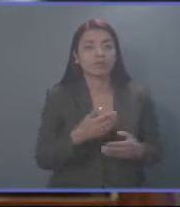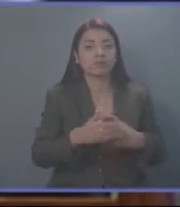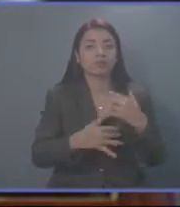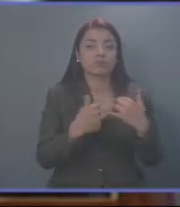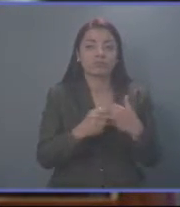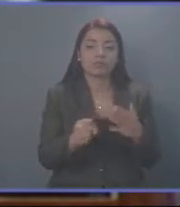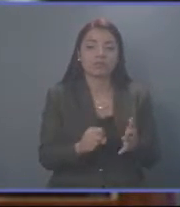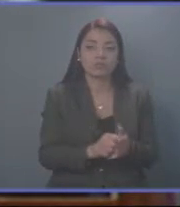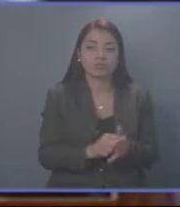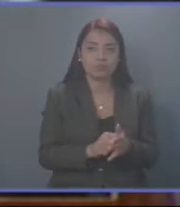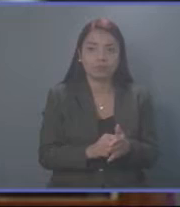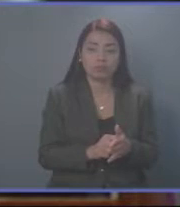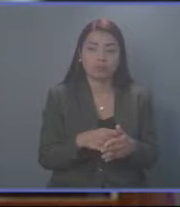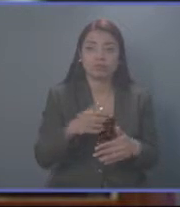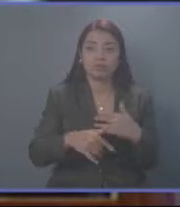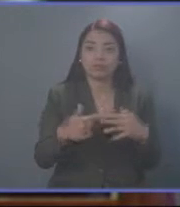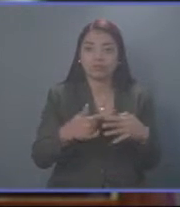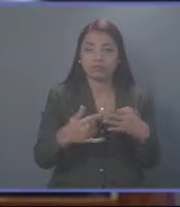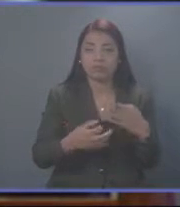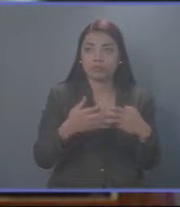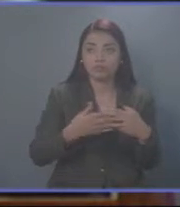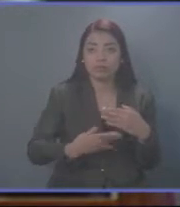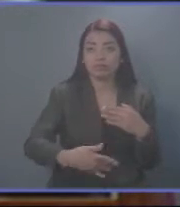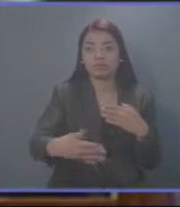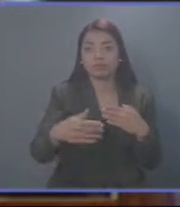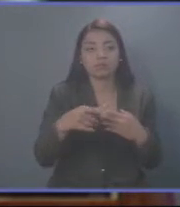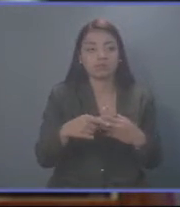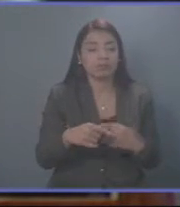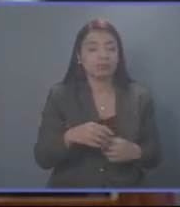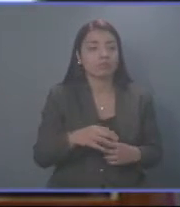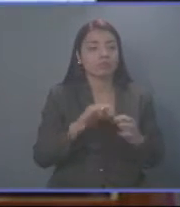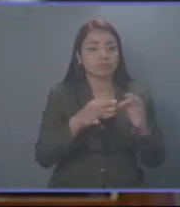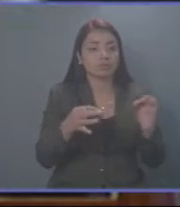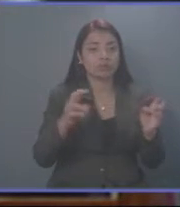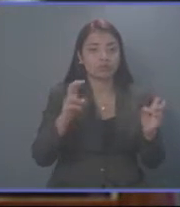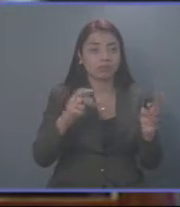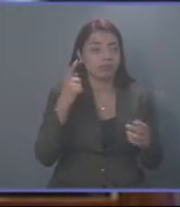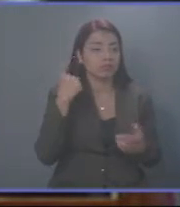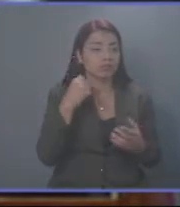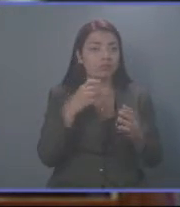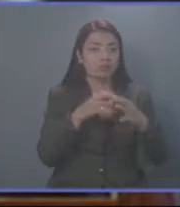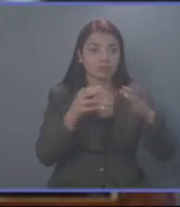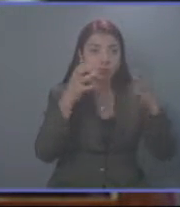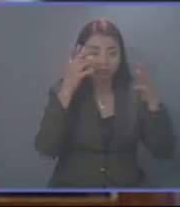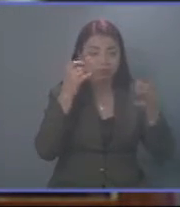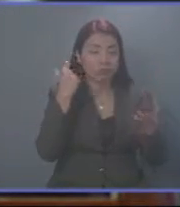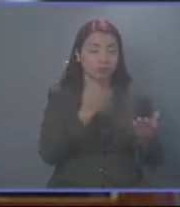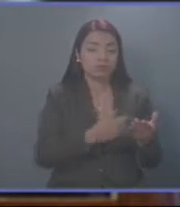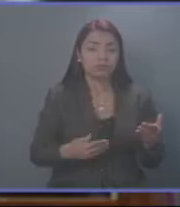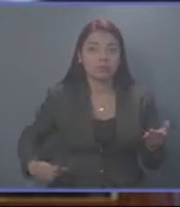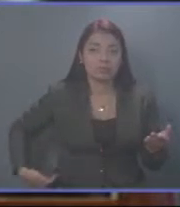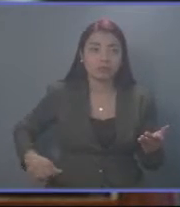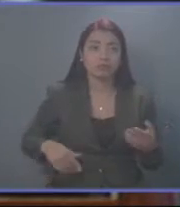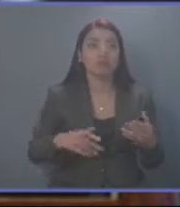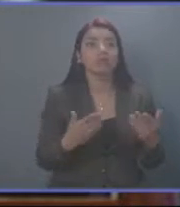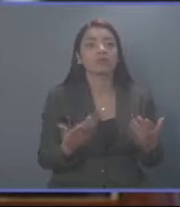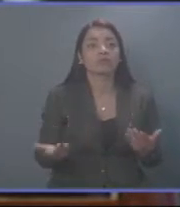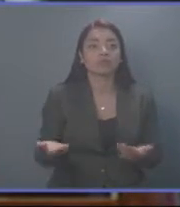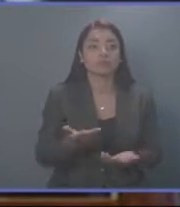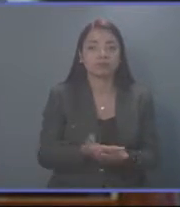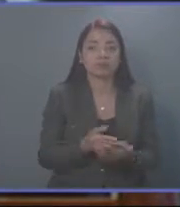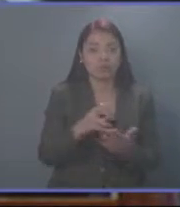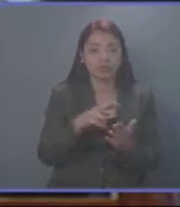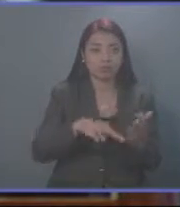Pleno Legislativo para los efectos legales consiguientes. Leído el dictamen, presidente, con su venia, paso a